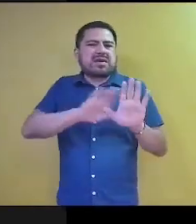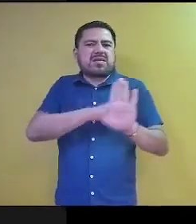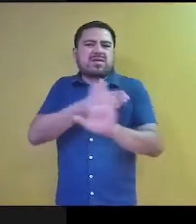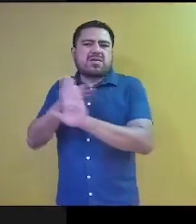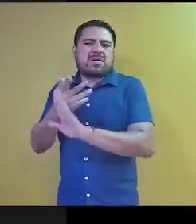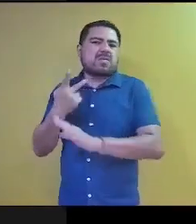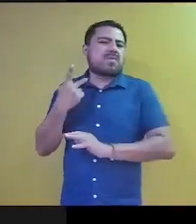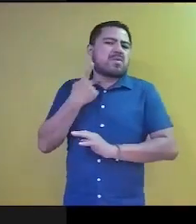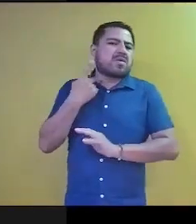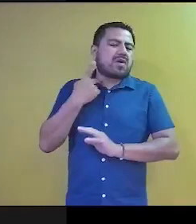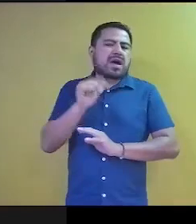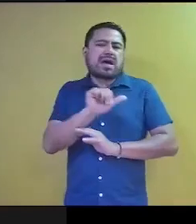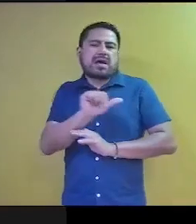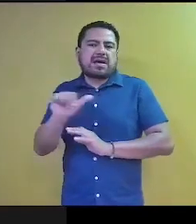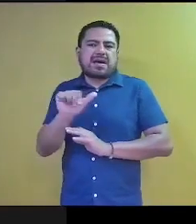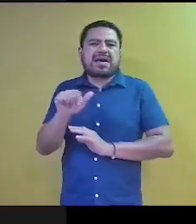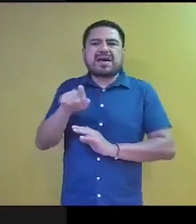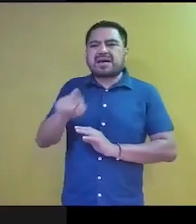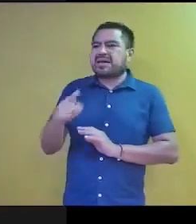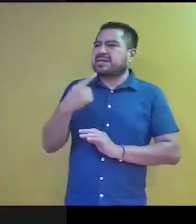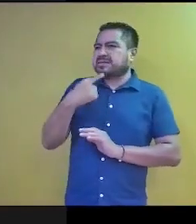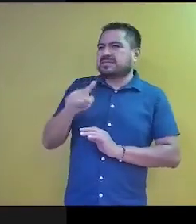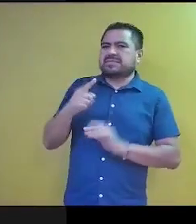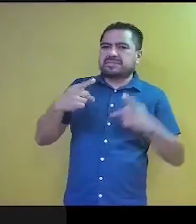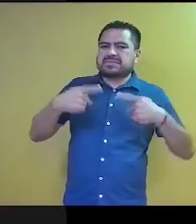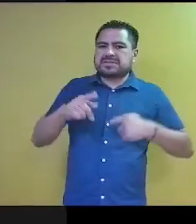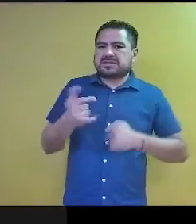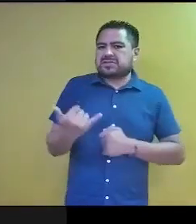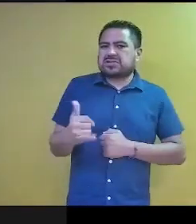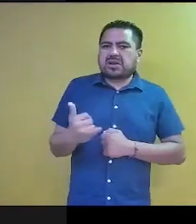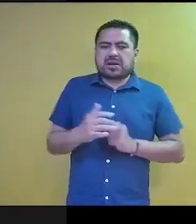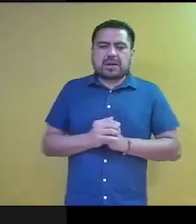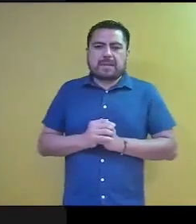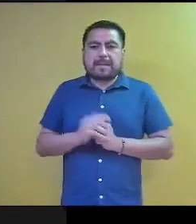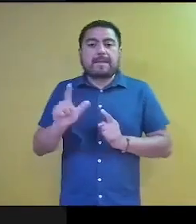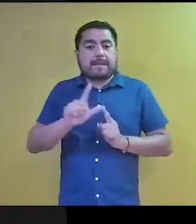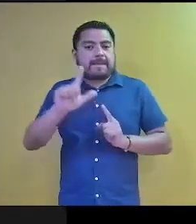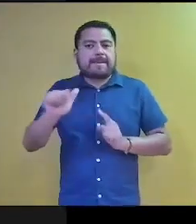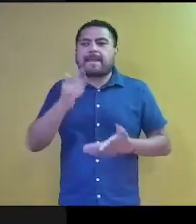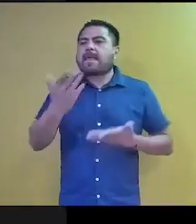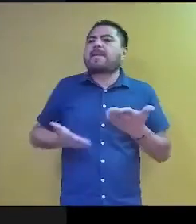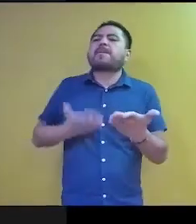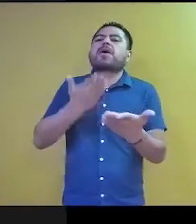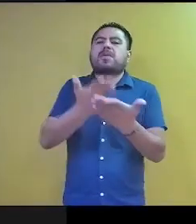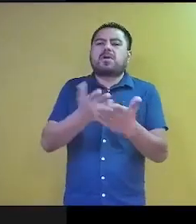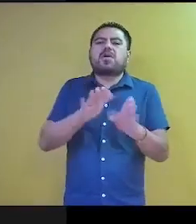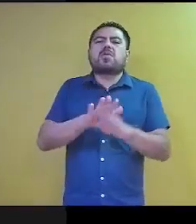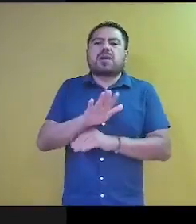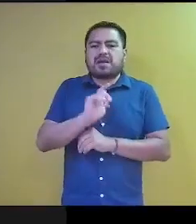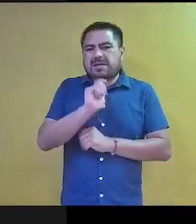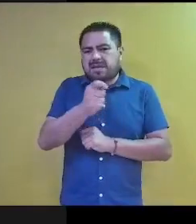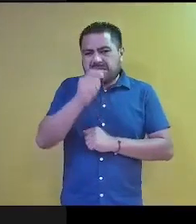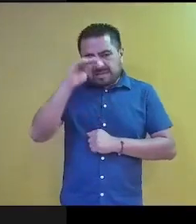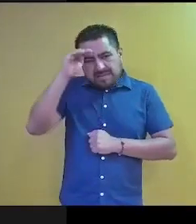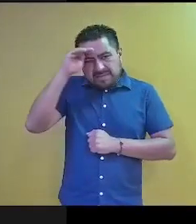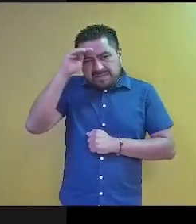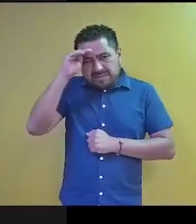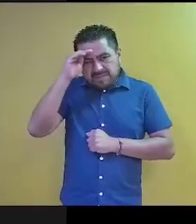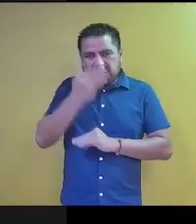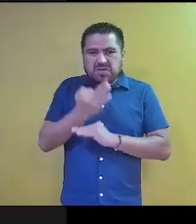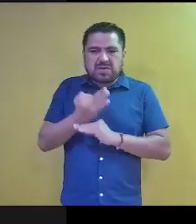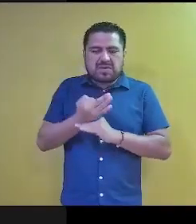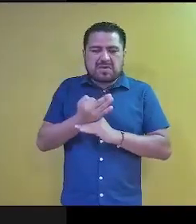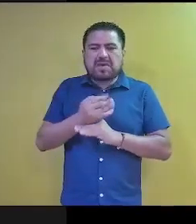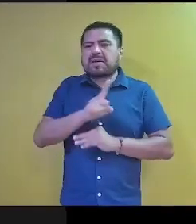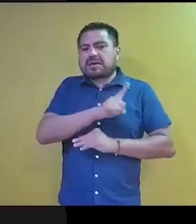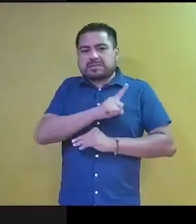política ejercida en contra de la denunciante. Consecuentemente, se propone, de conformidad con las consideraciones expuestas en la presente,